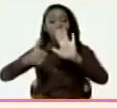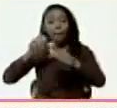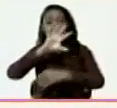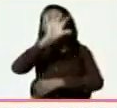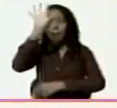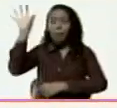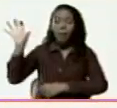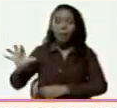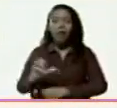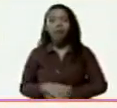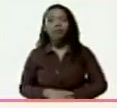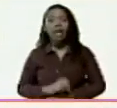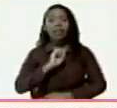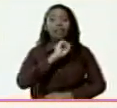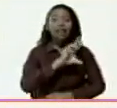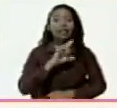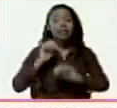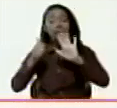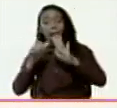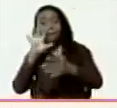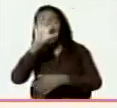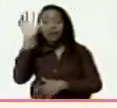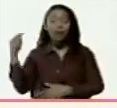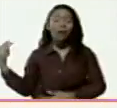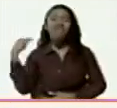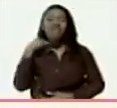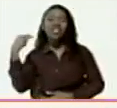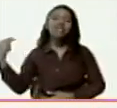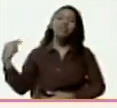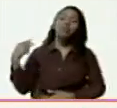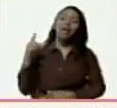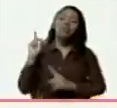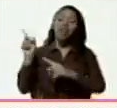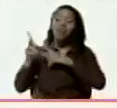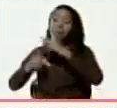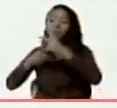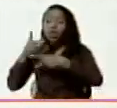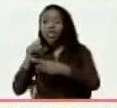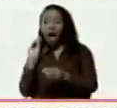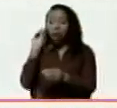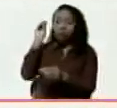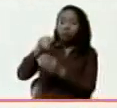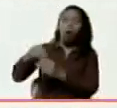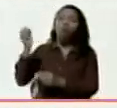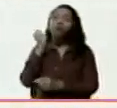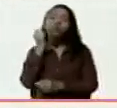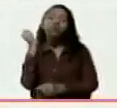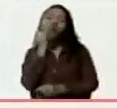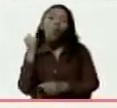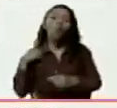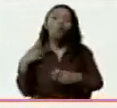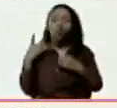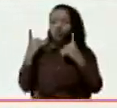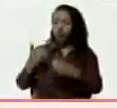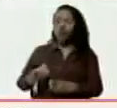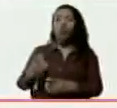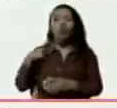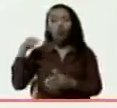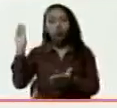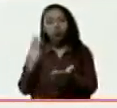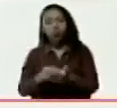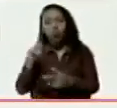36 países han sido víctimas y son víctimas de esta política intervencionista injerencista y que constituye sin duda